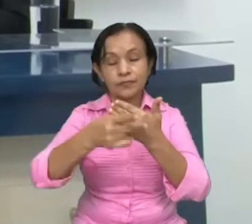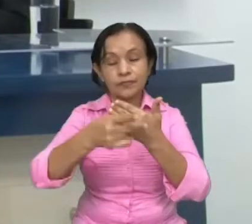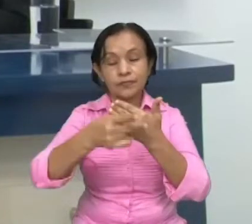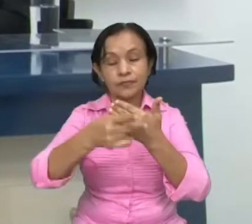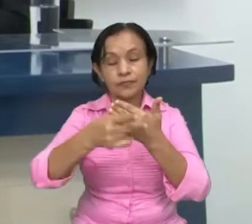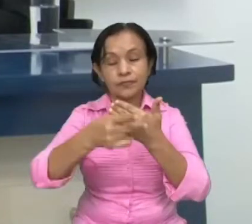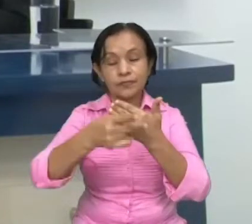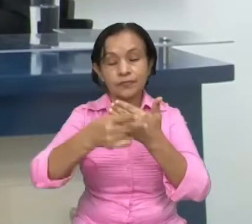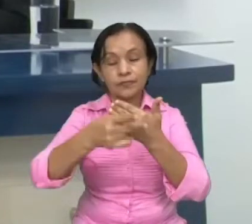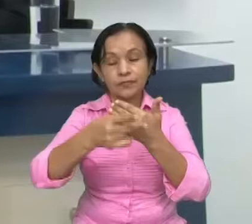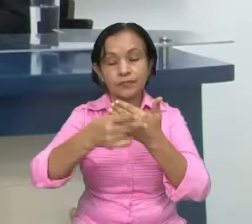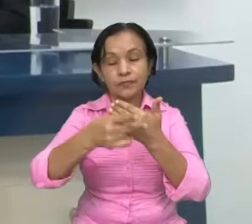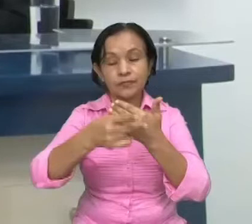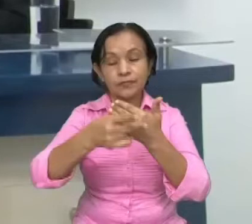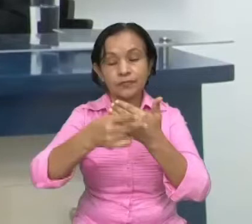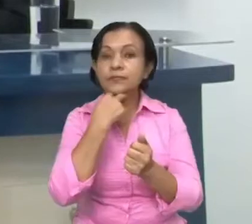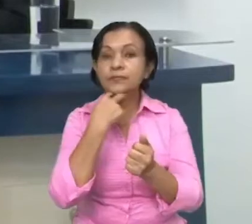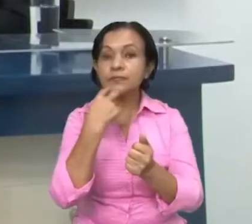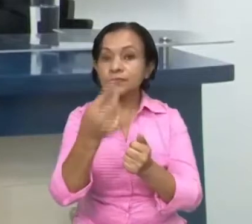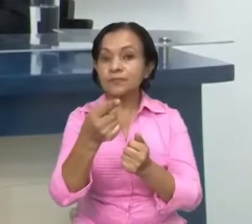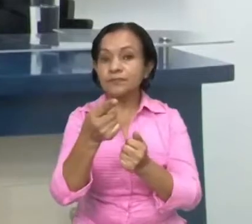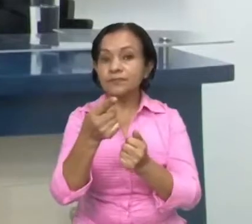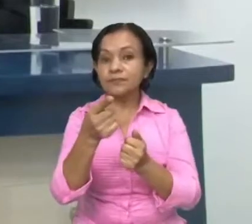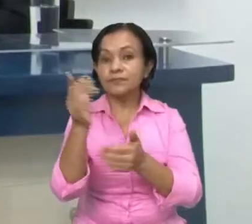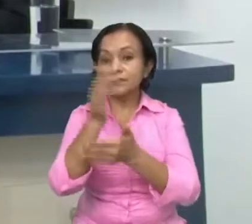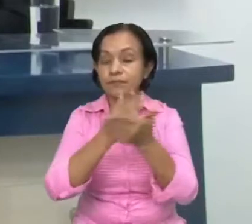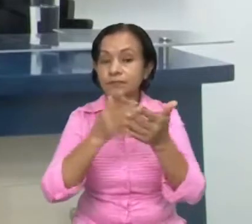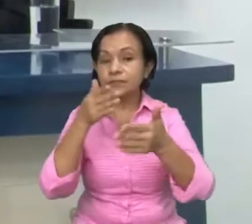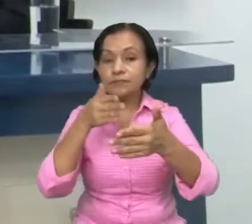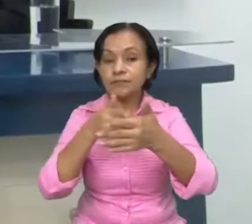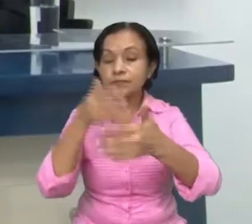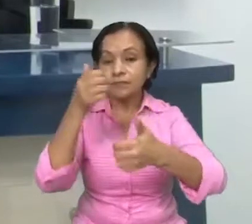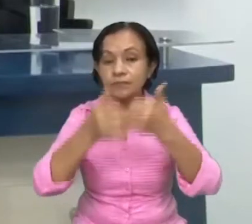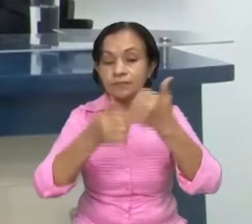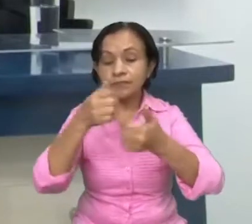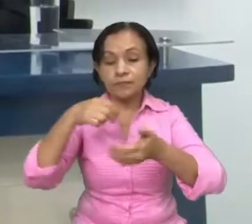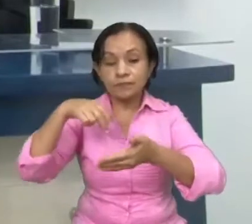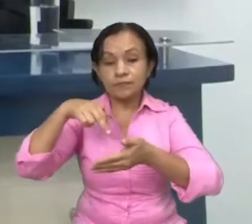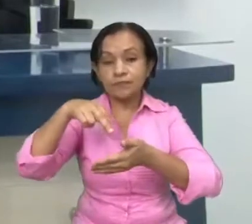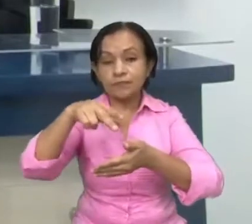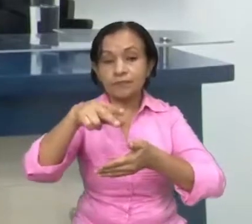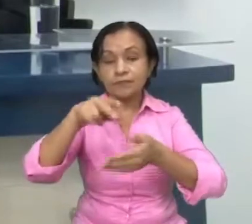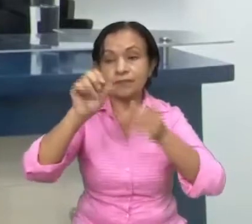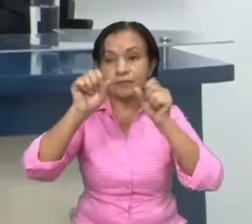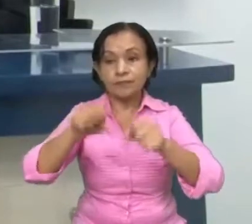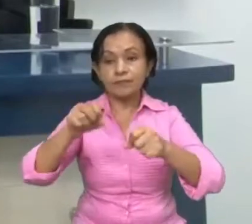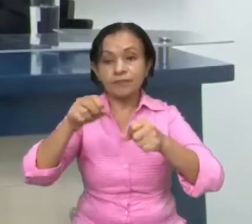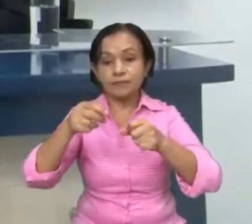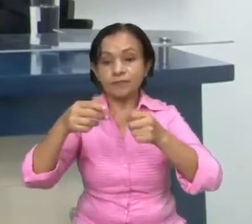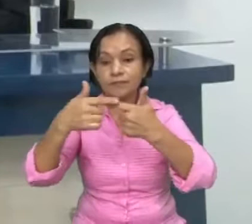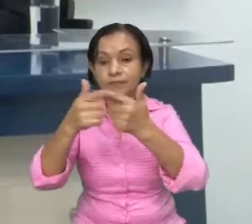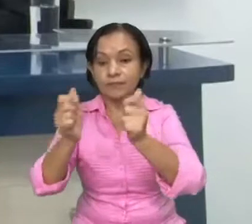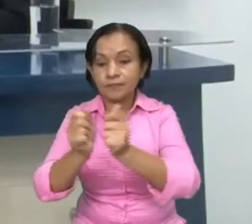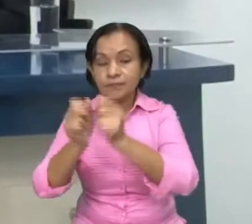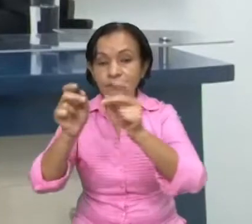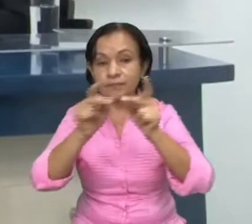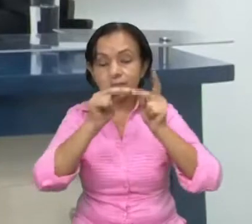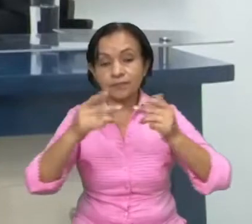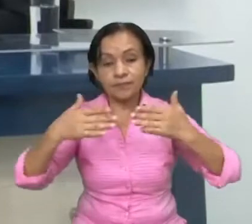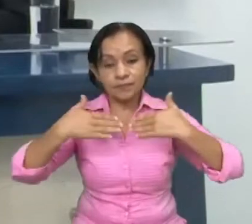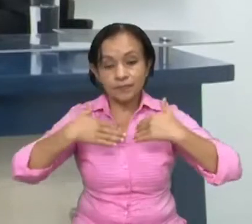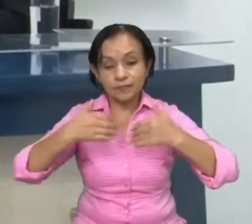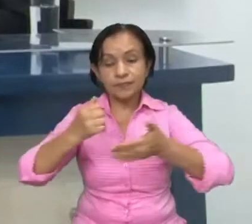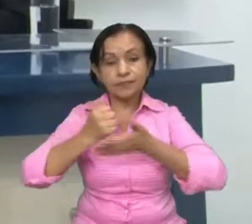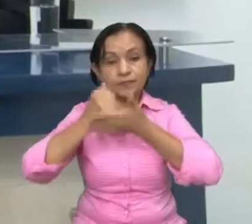programa Todos con Vos, en el que si estos niños van a tener alguna limitación físico-motora, que a través de la comunidad y el sistema de